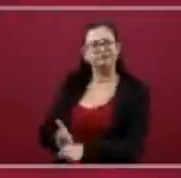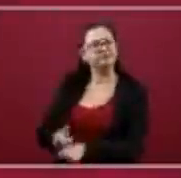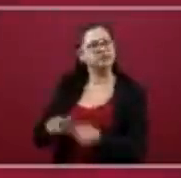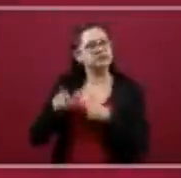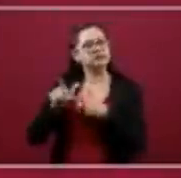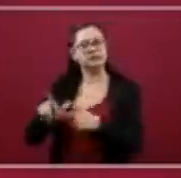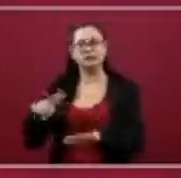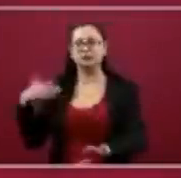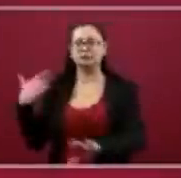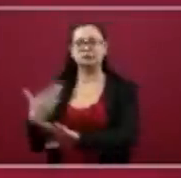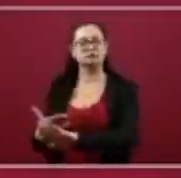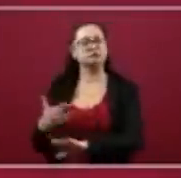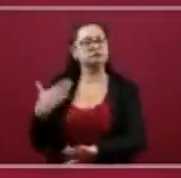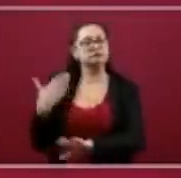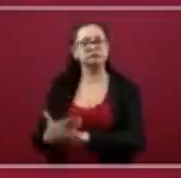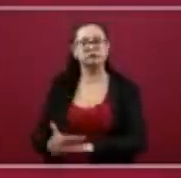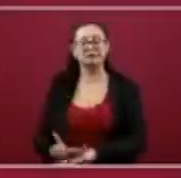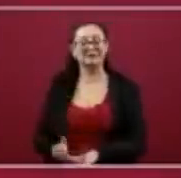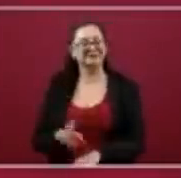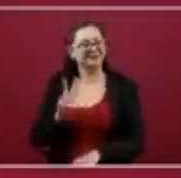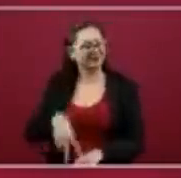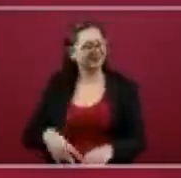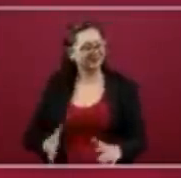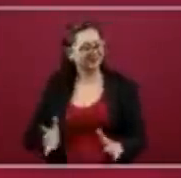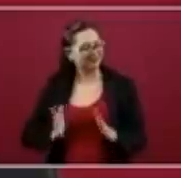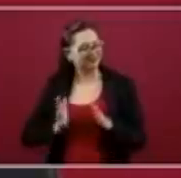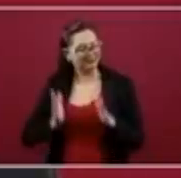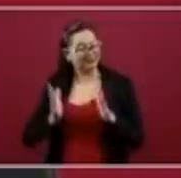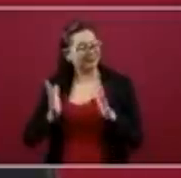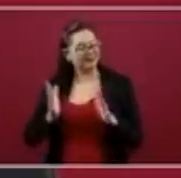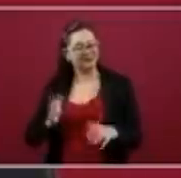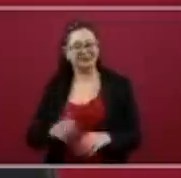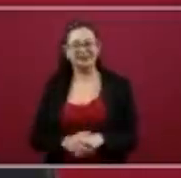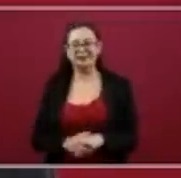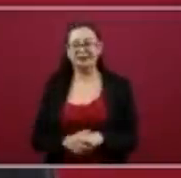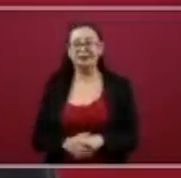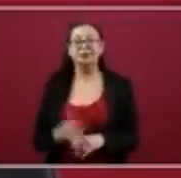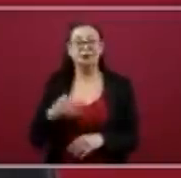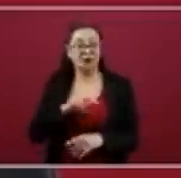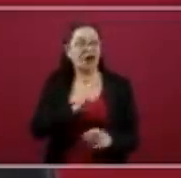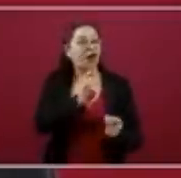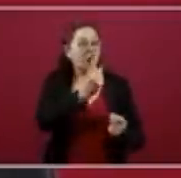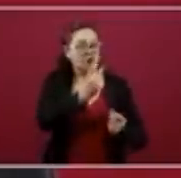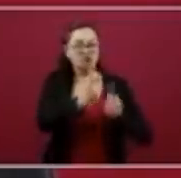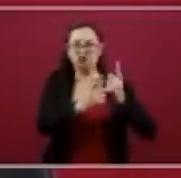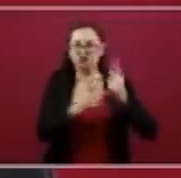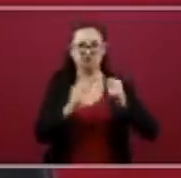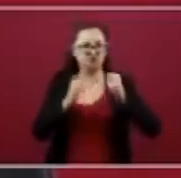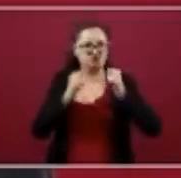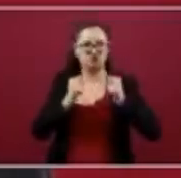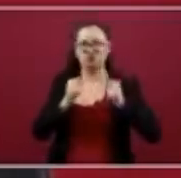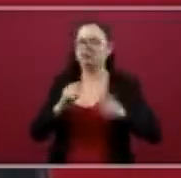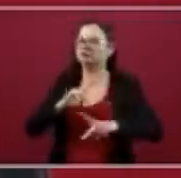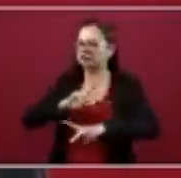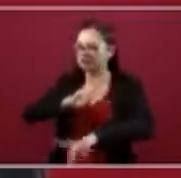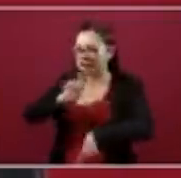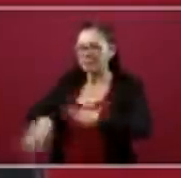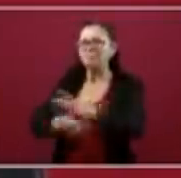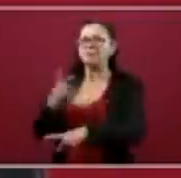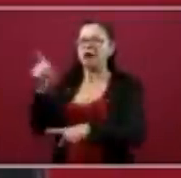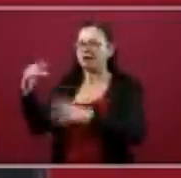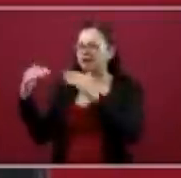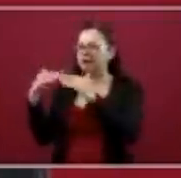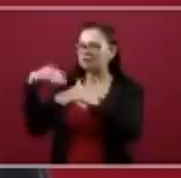Parece increíble, pero van y las buscan a los refugios para seguirlas